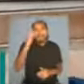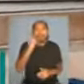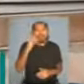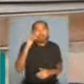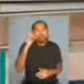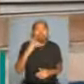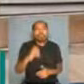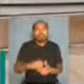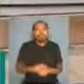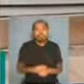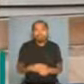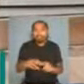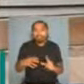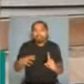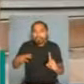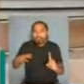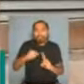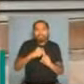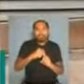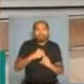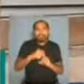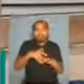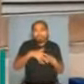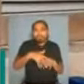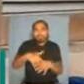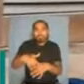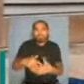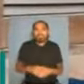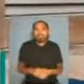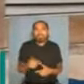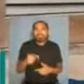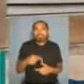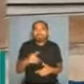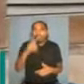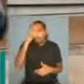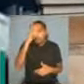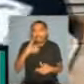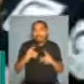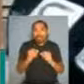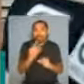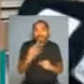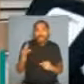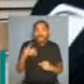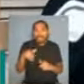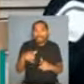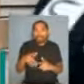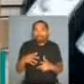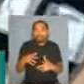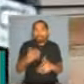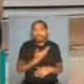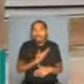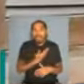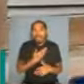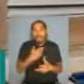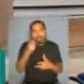se registraron daños materiales. Interviene la comisaría seccional 40 de Fraile Pintado. ¿Cuántas personas tomaron parte del accidente, el de Yuto